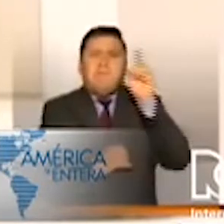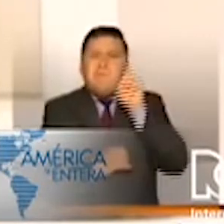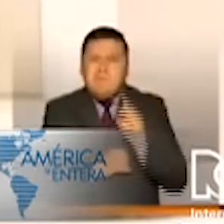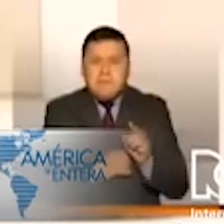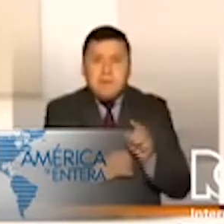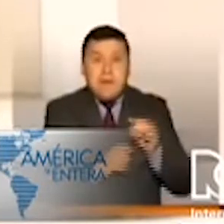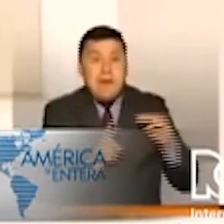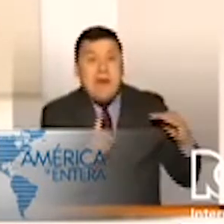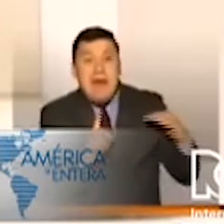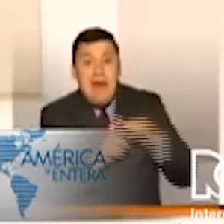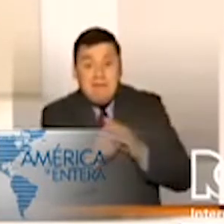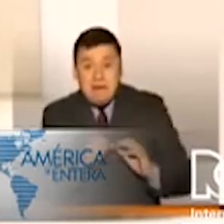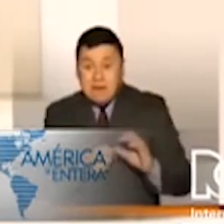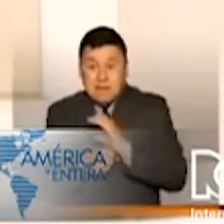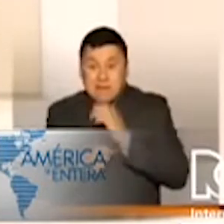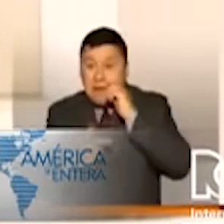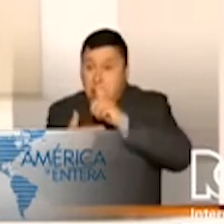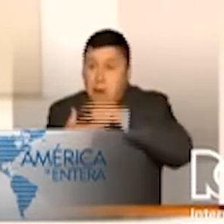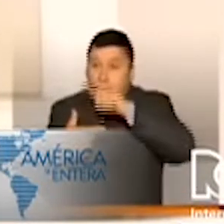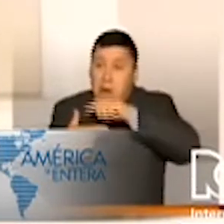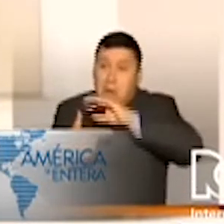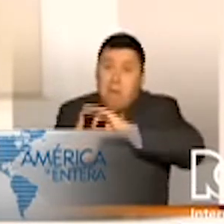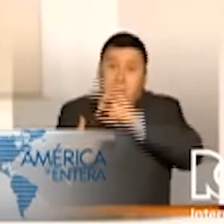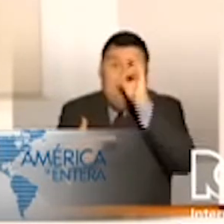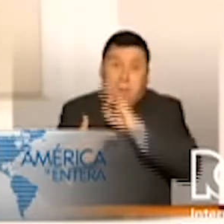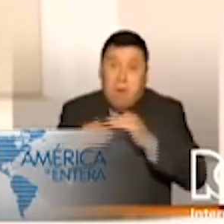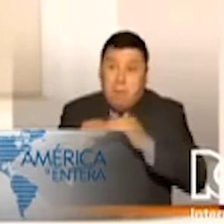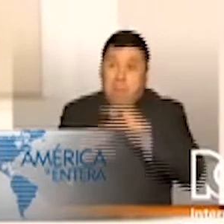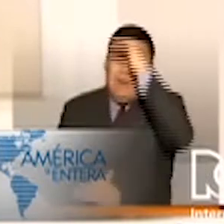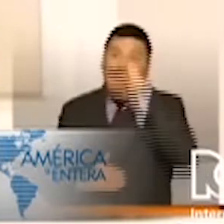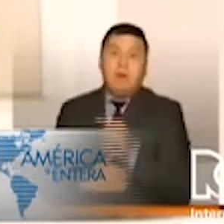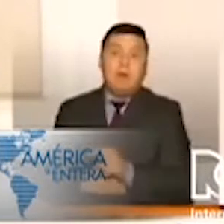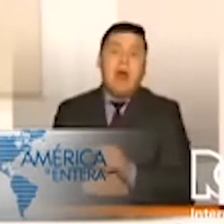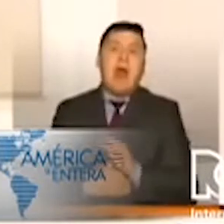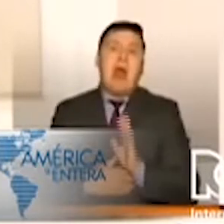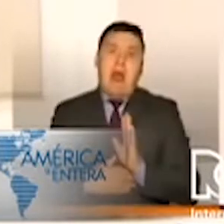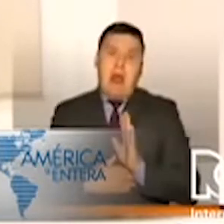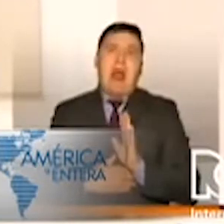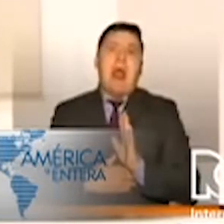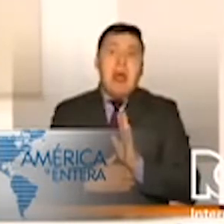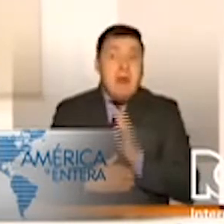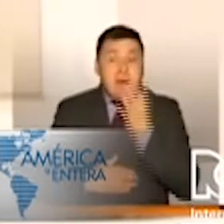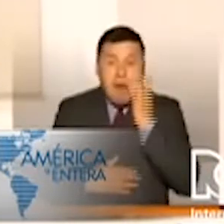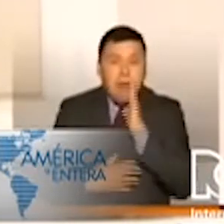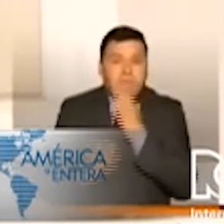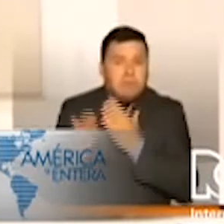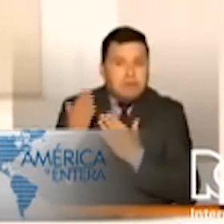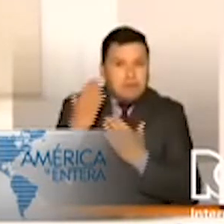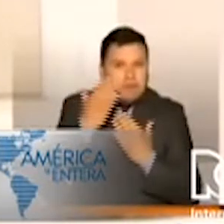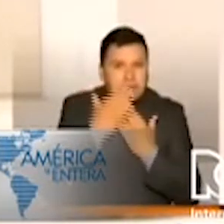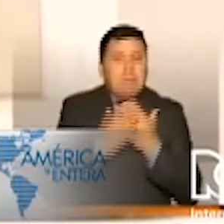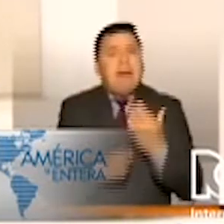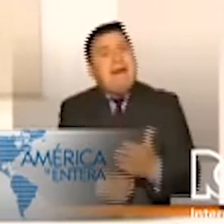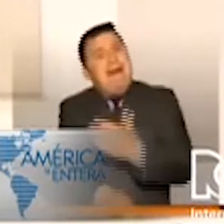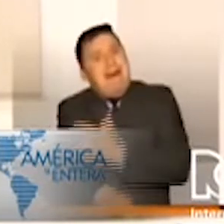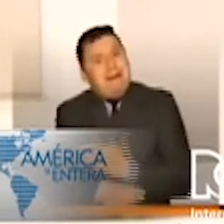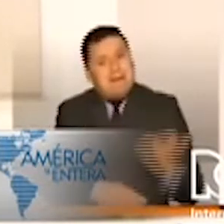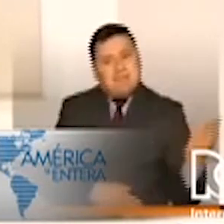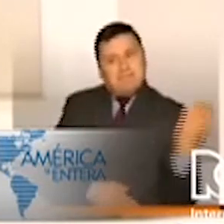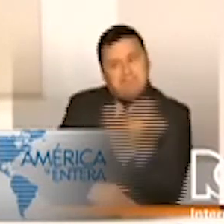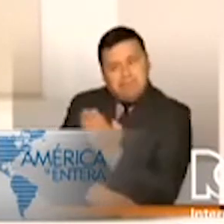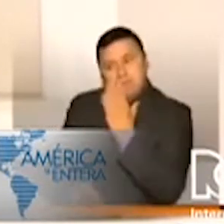afectación alta se pueden empezar a liberar ya pilotos previa solicitud de los